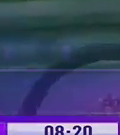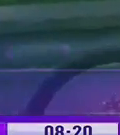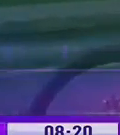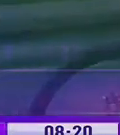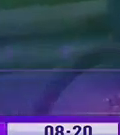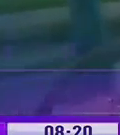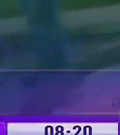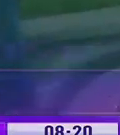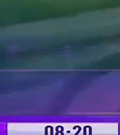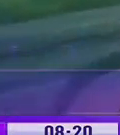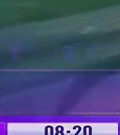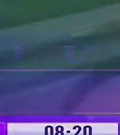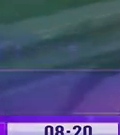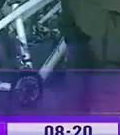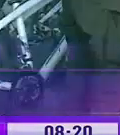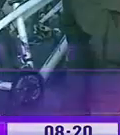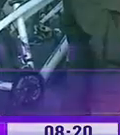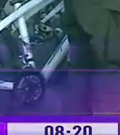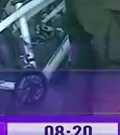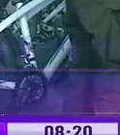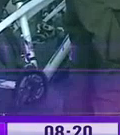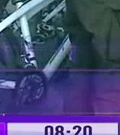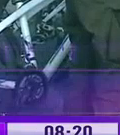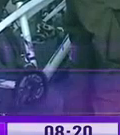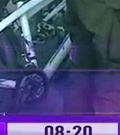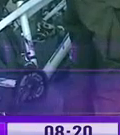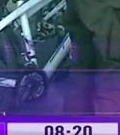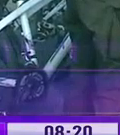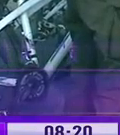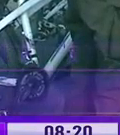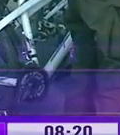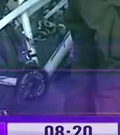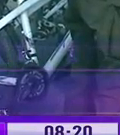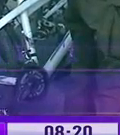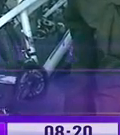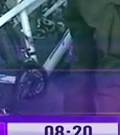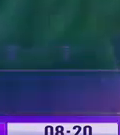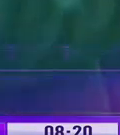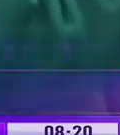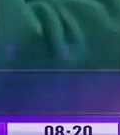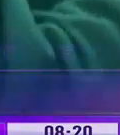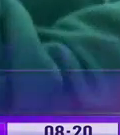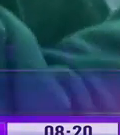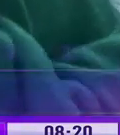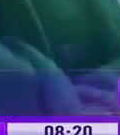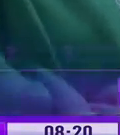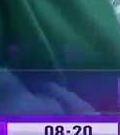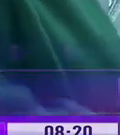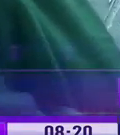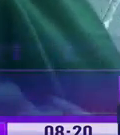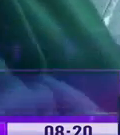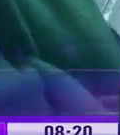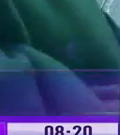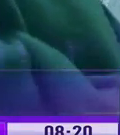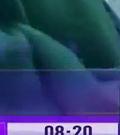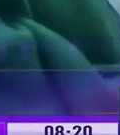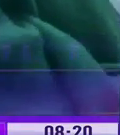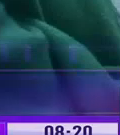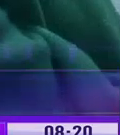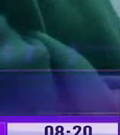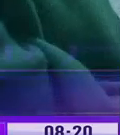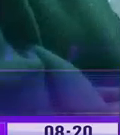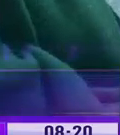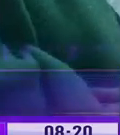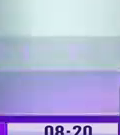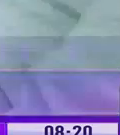del 70% de la población en Quito ha recibido capacitaciones sobre el uso adecuado de los elementos de bioseguridad. Además,